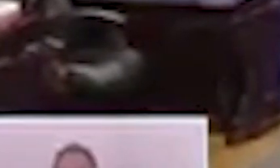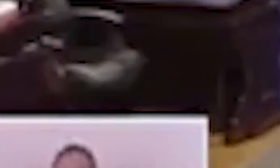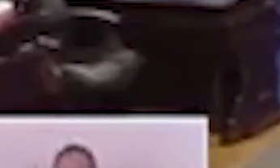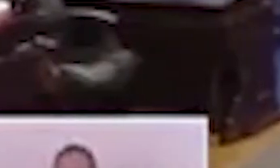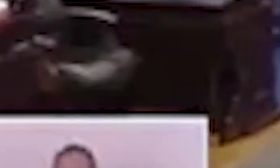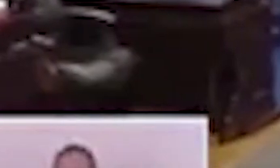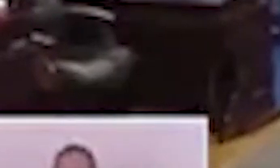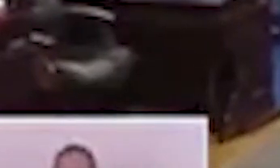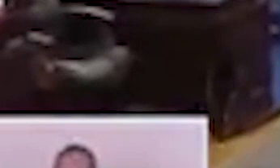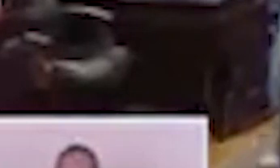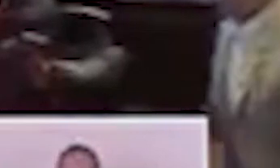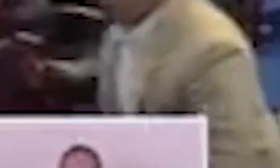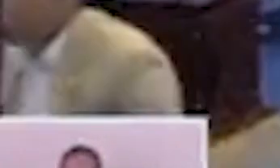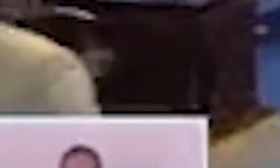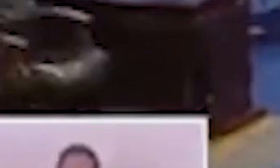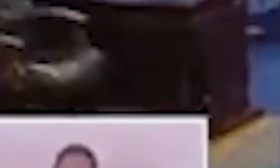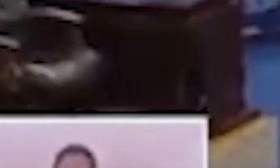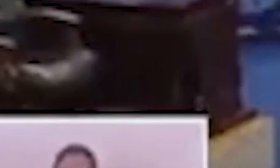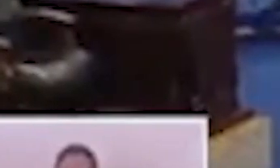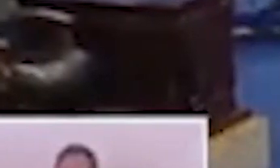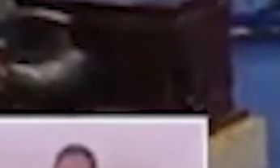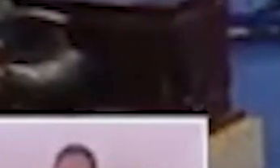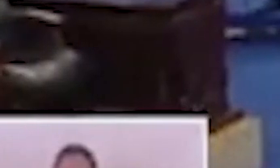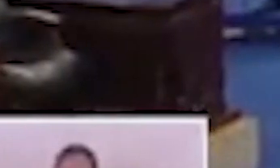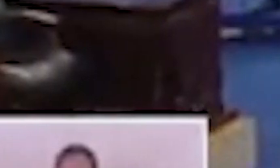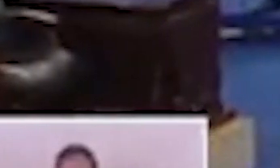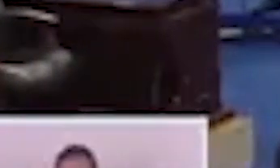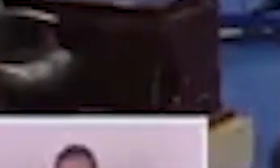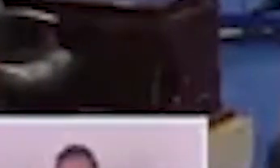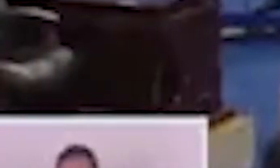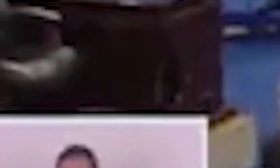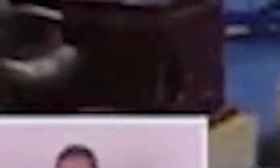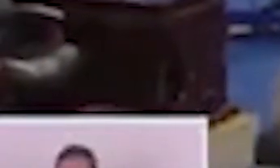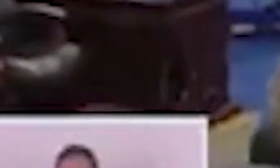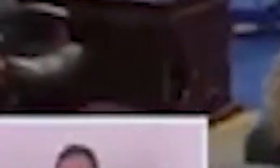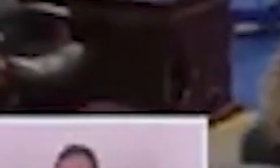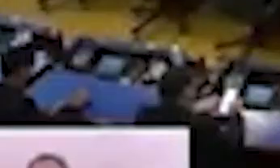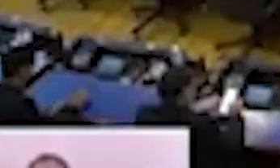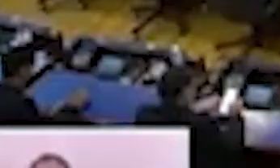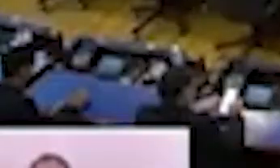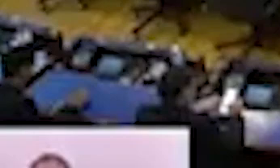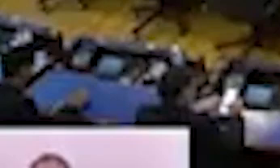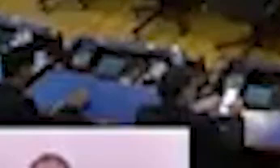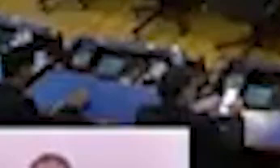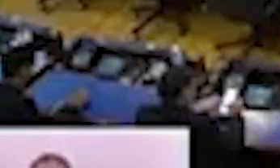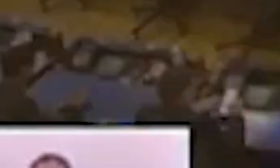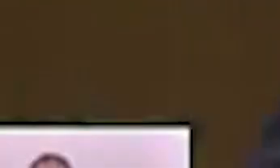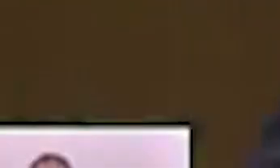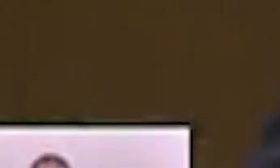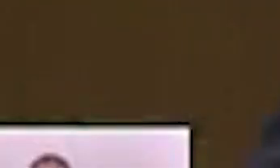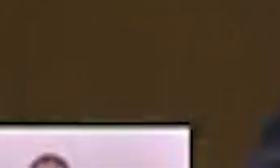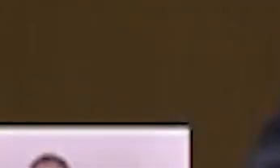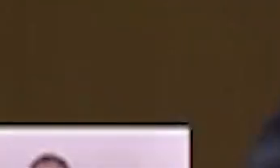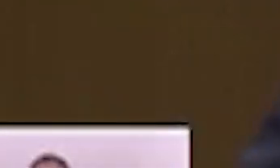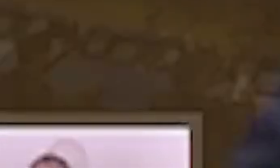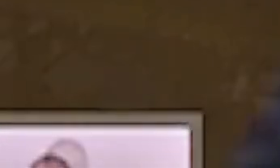paz tendrá tres diputados San Vicente dos Usulután contará con cuatro diputados San Miguel tendrá cinco Morazán 2 y la unión de igual manera